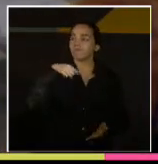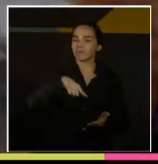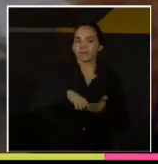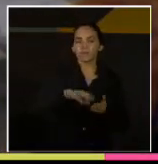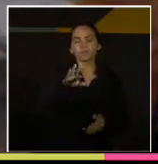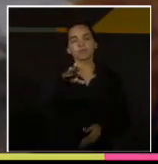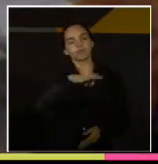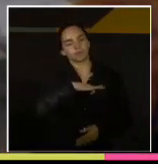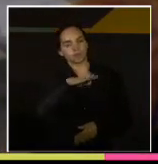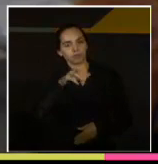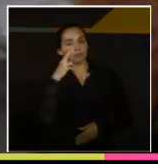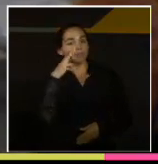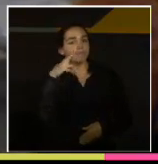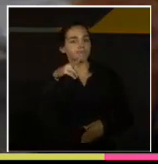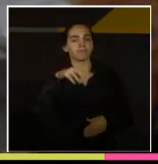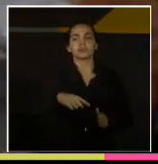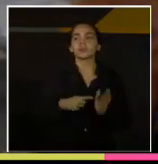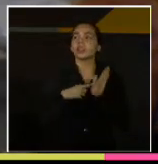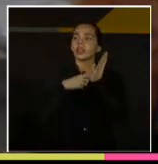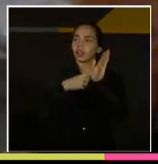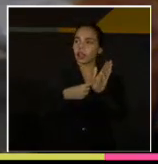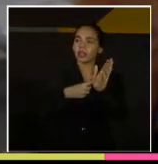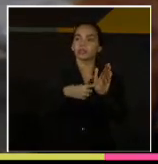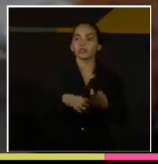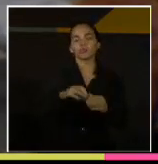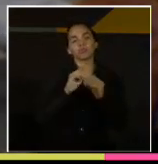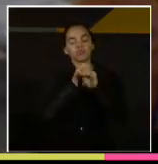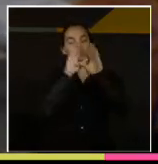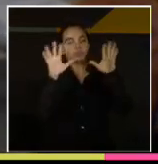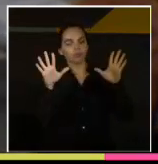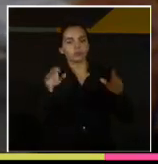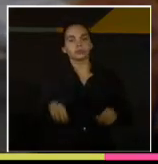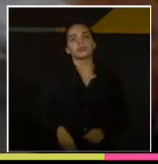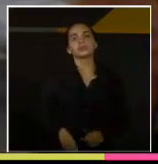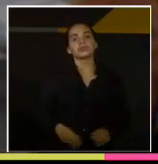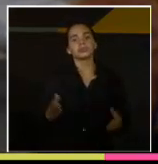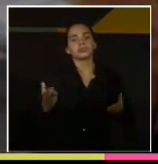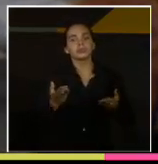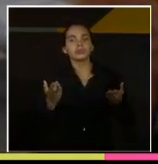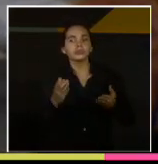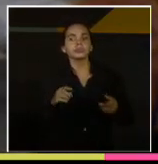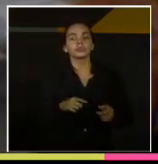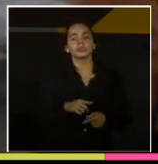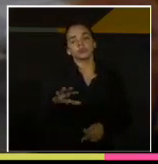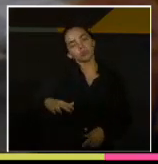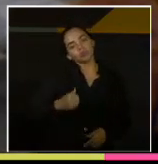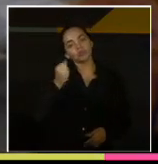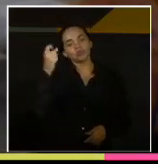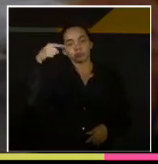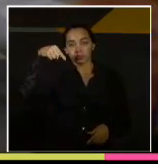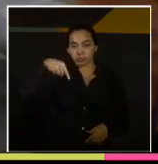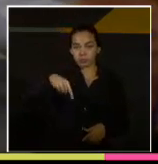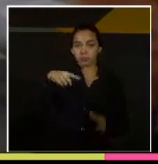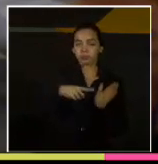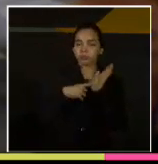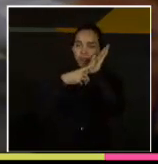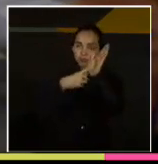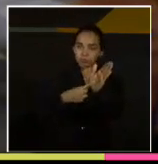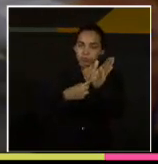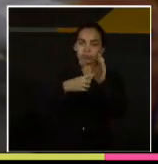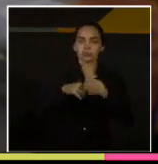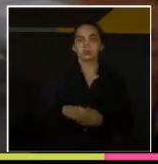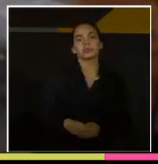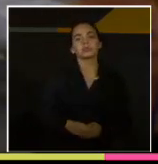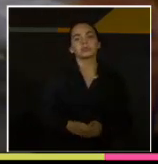haber una propuesta más clara para hacer un fortalecimiento de estas de